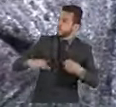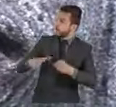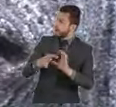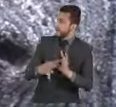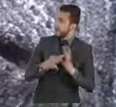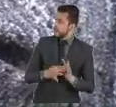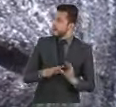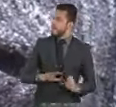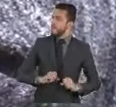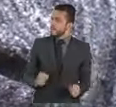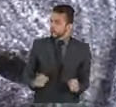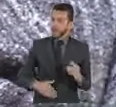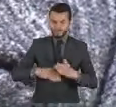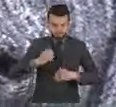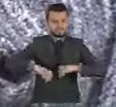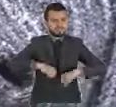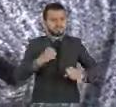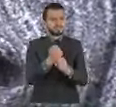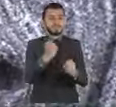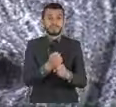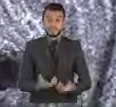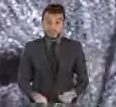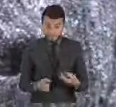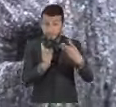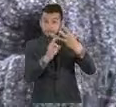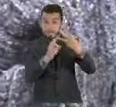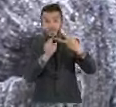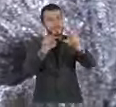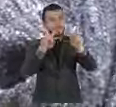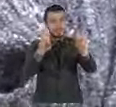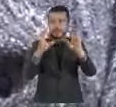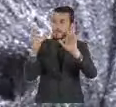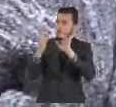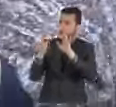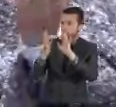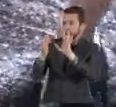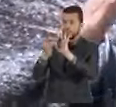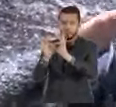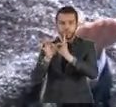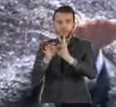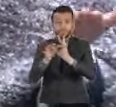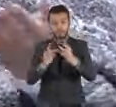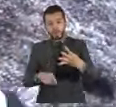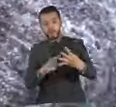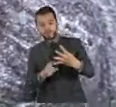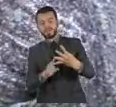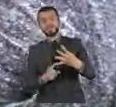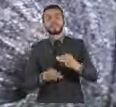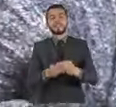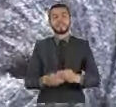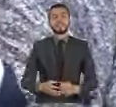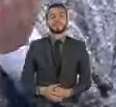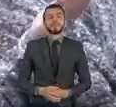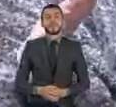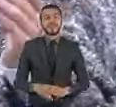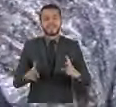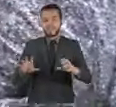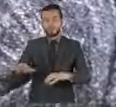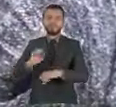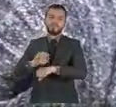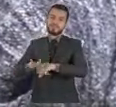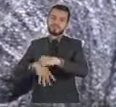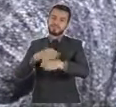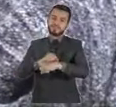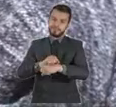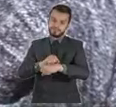Así que ese es otro tema crucial, todo el tema de conectividad, de disposición de servicios públicos. El cuarto tema es sin duda el de residuos sólidos, que es